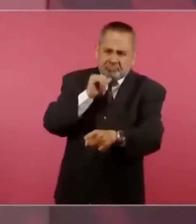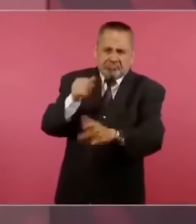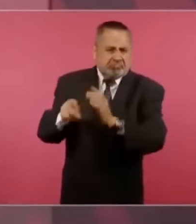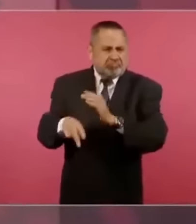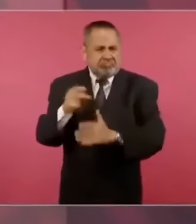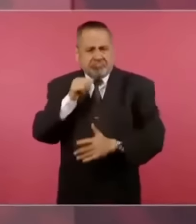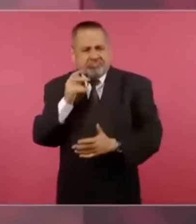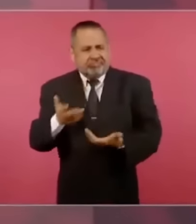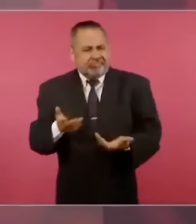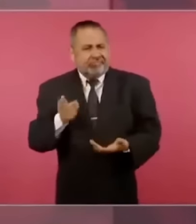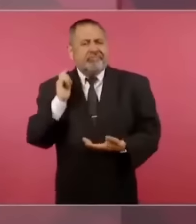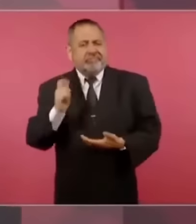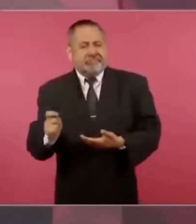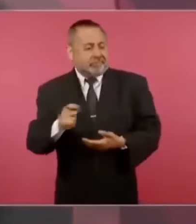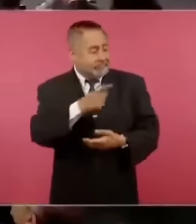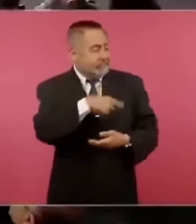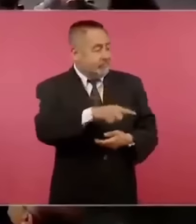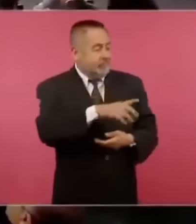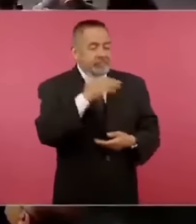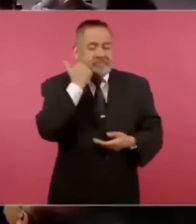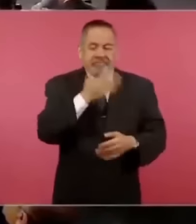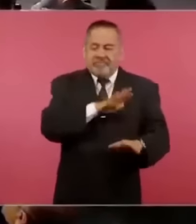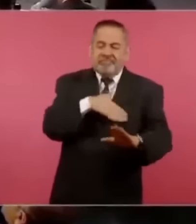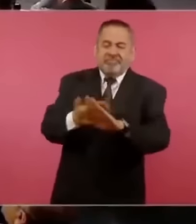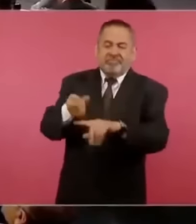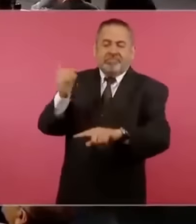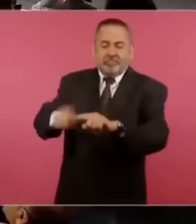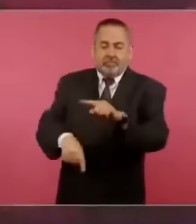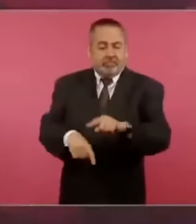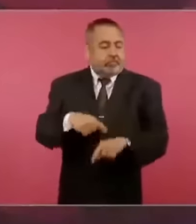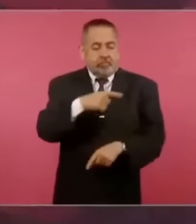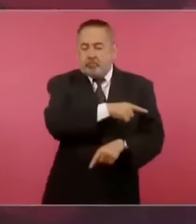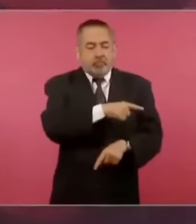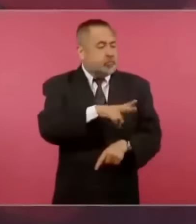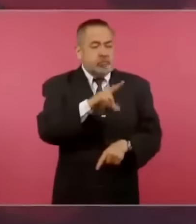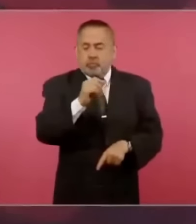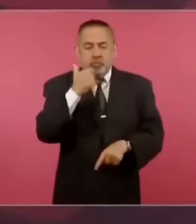Lo que querían era que no lo postuláramos,